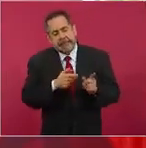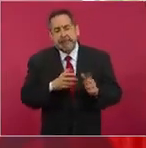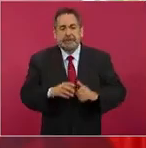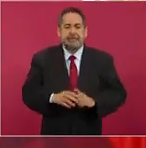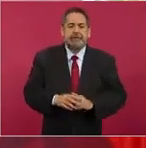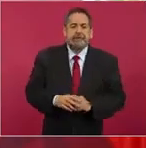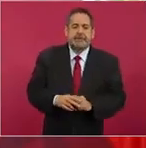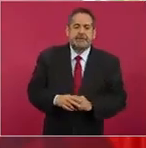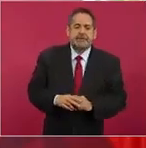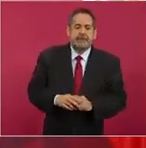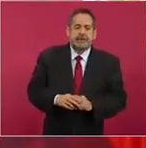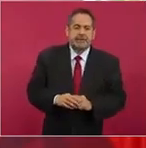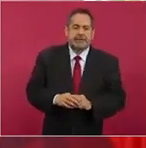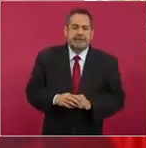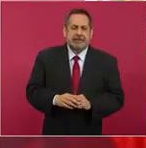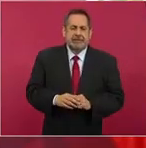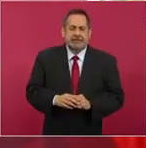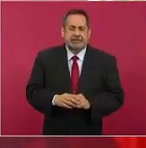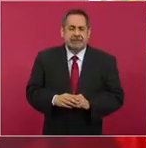Y